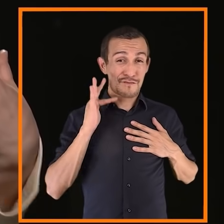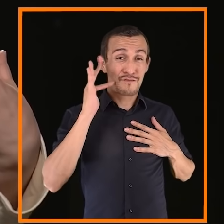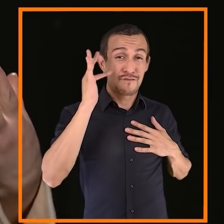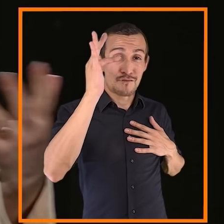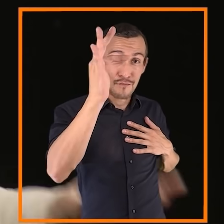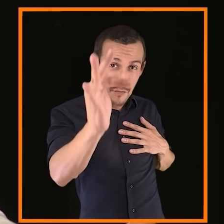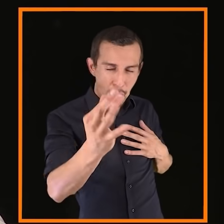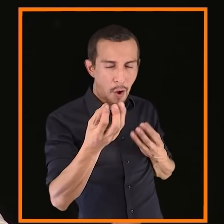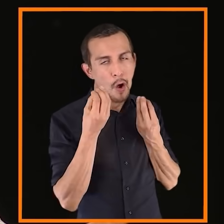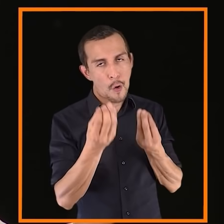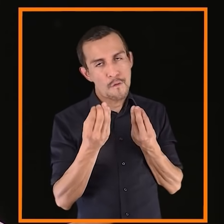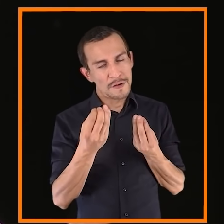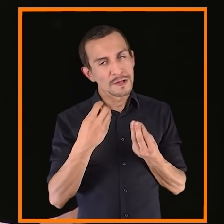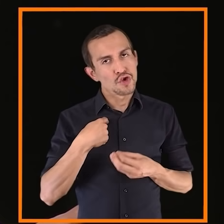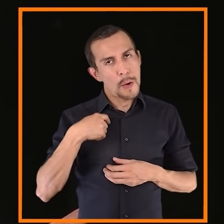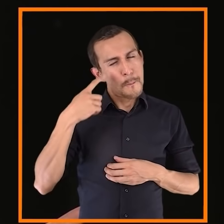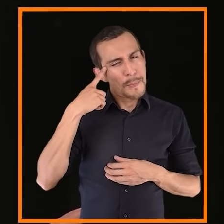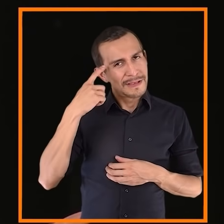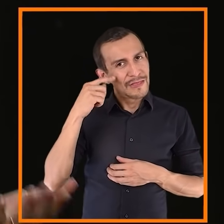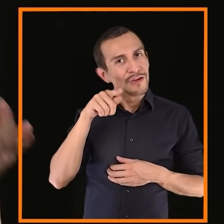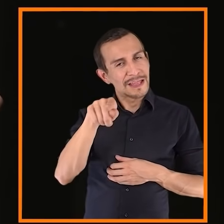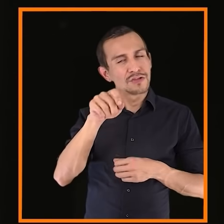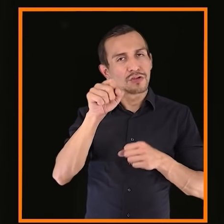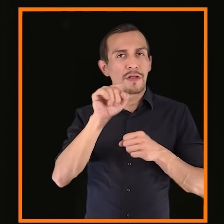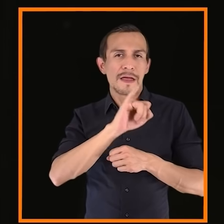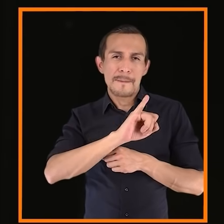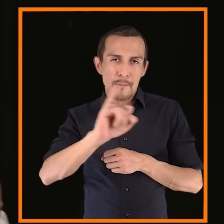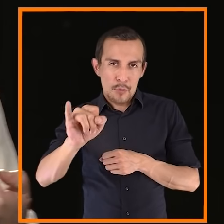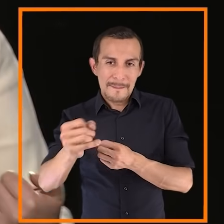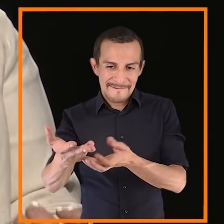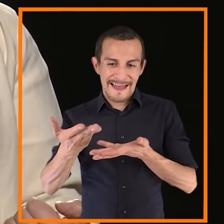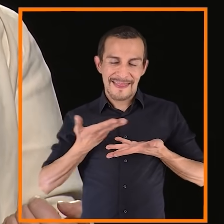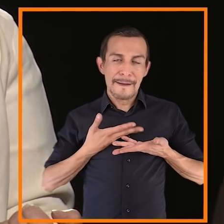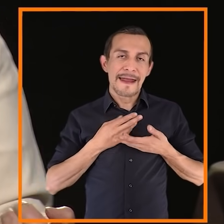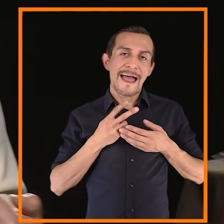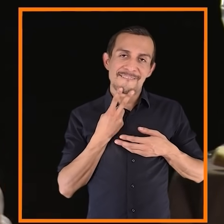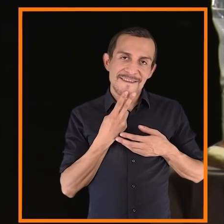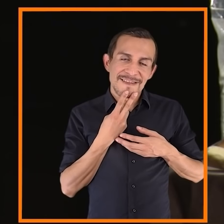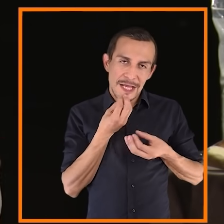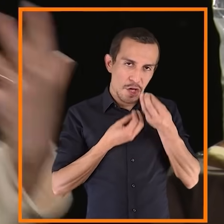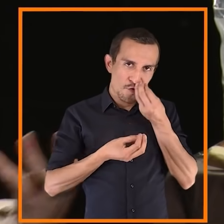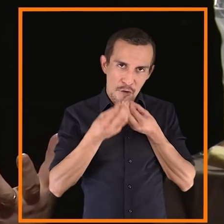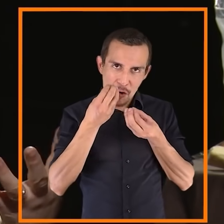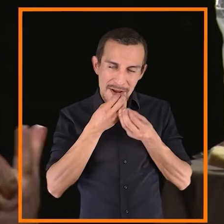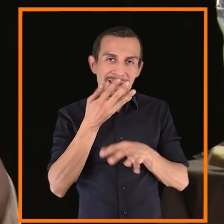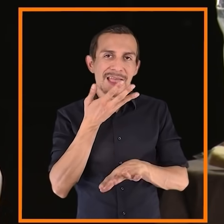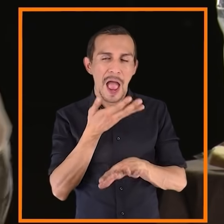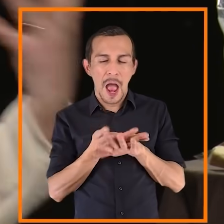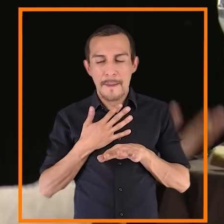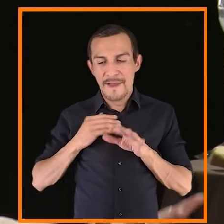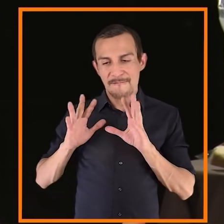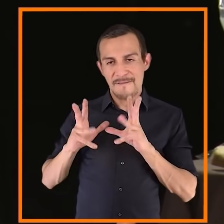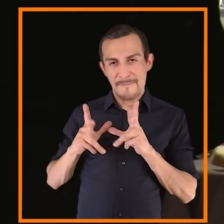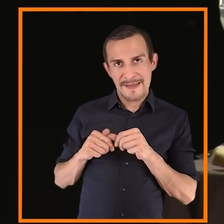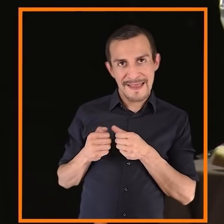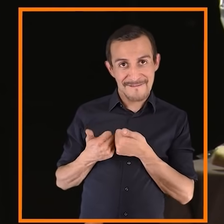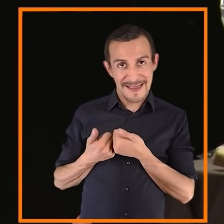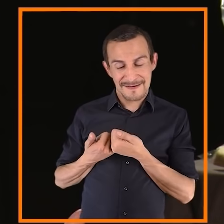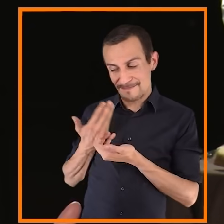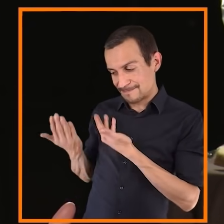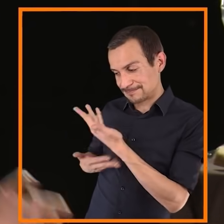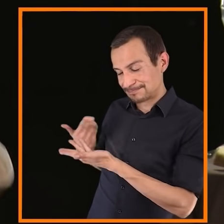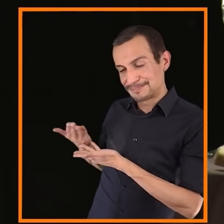el futuro, obviamente, siempre pensando en que esto un día me va a dar para comer y para tener mi familia